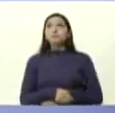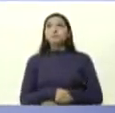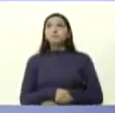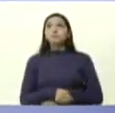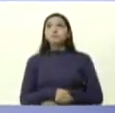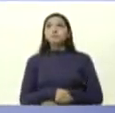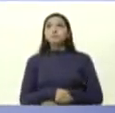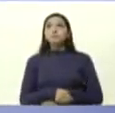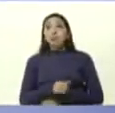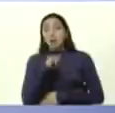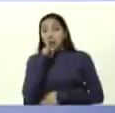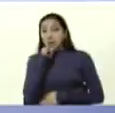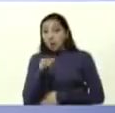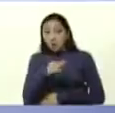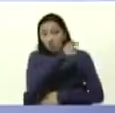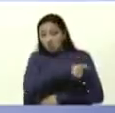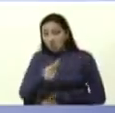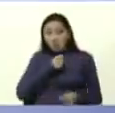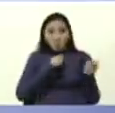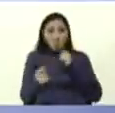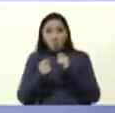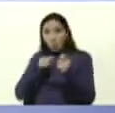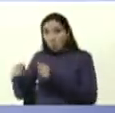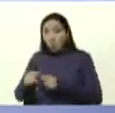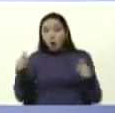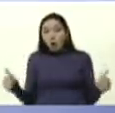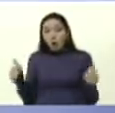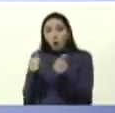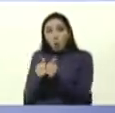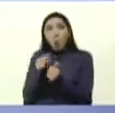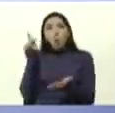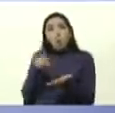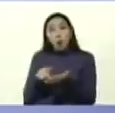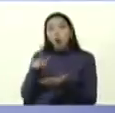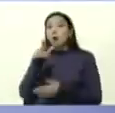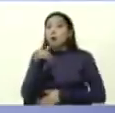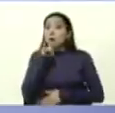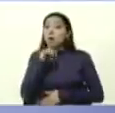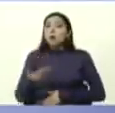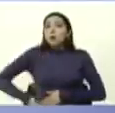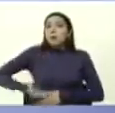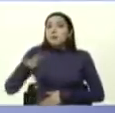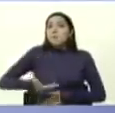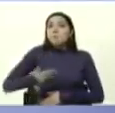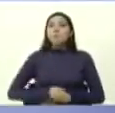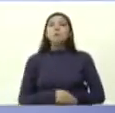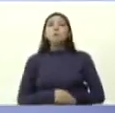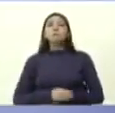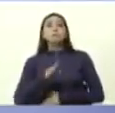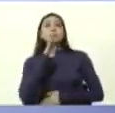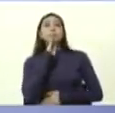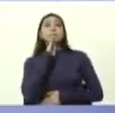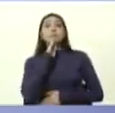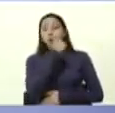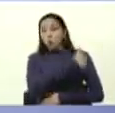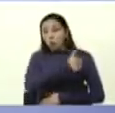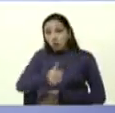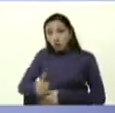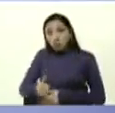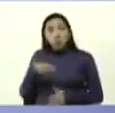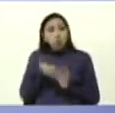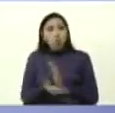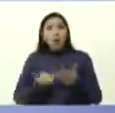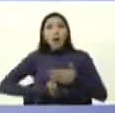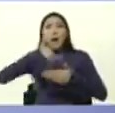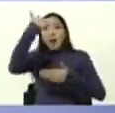los medios de comunicación en compañía con representantes de la banca pública y privada en referencia a este